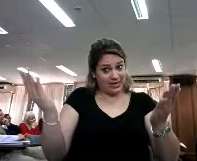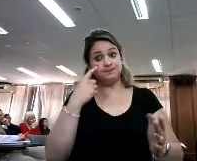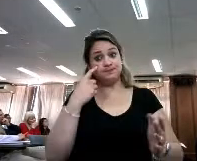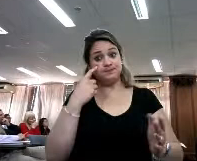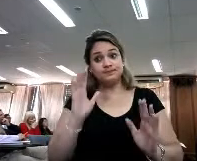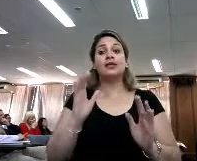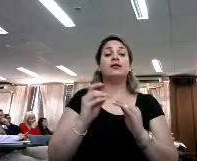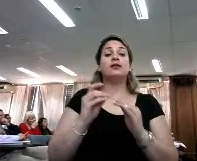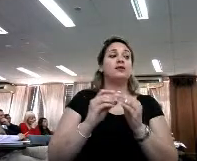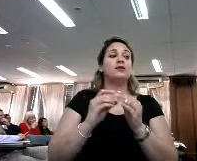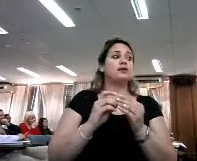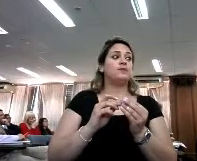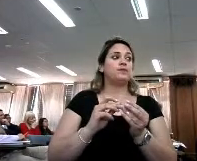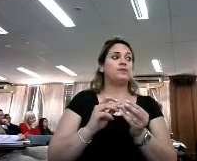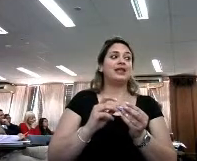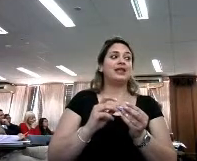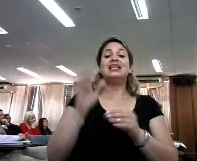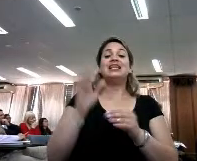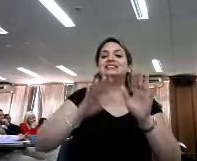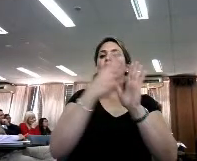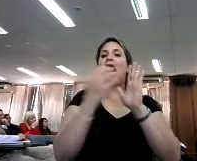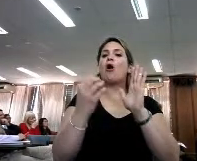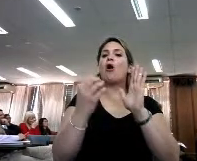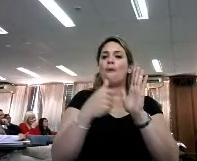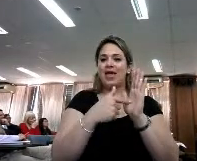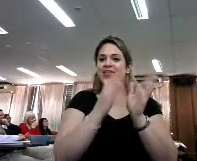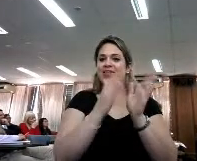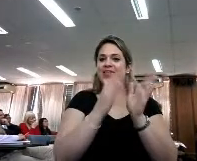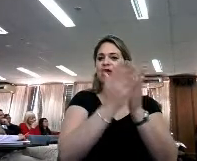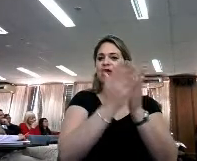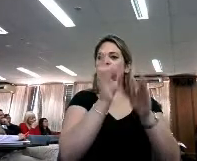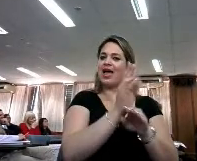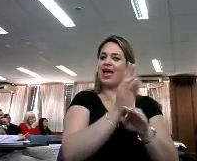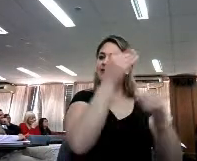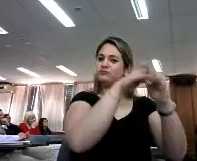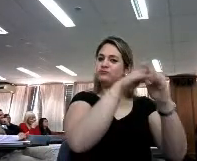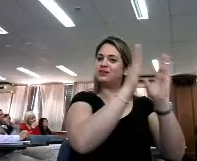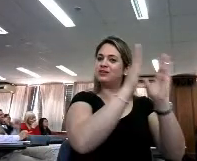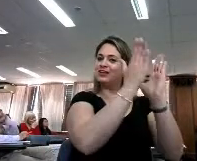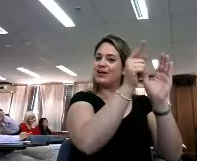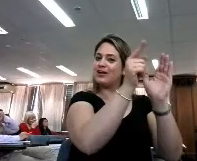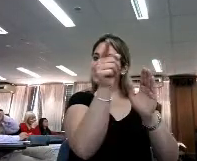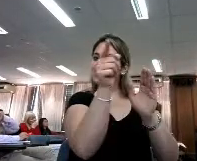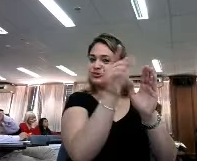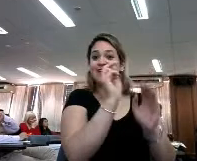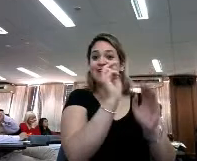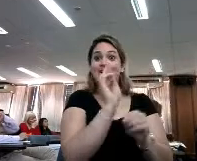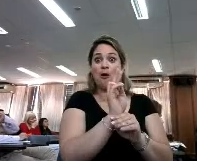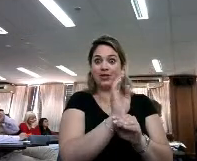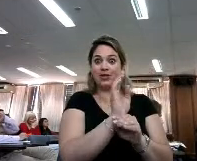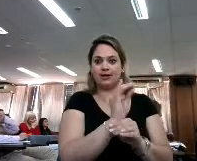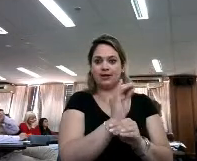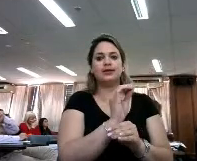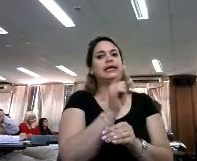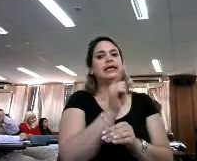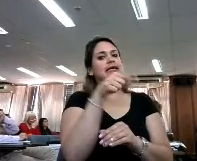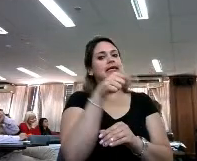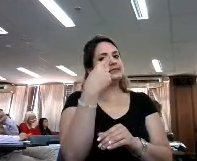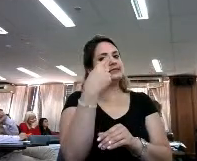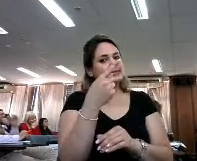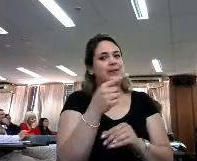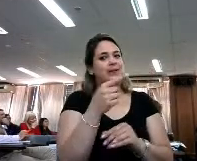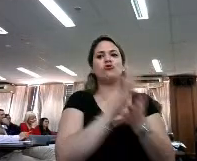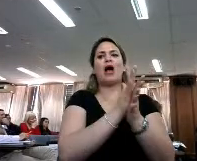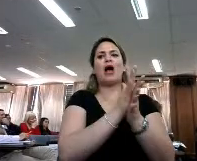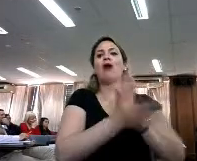¿sí? De realizar una copia de las obras protegidas y depositadas en sus colecciones, siempre que éstas se encuentren agotadas